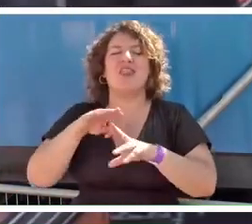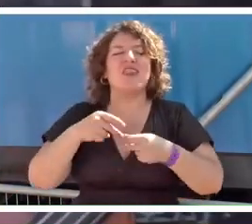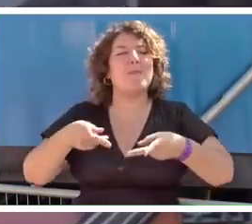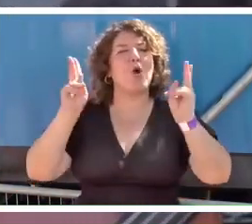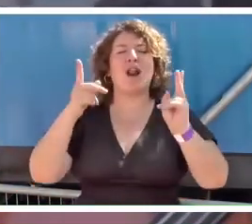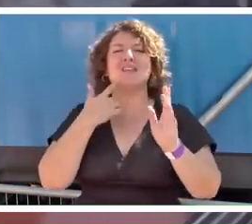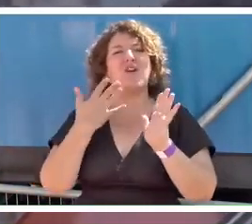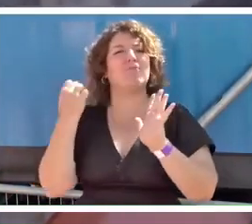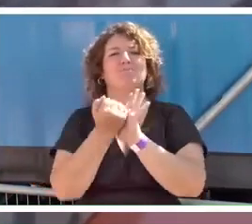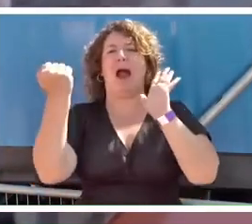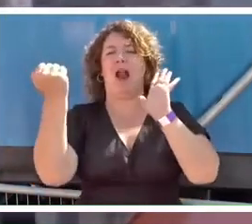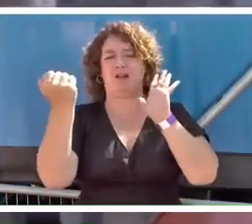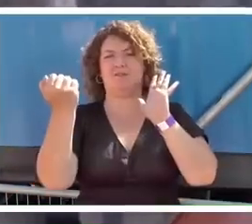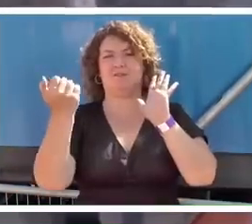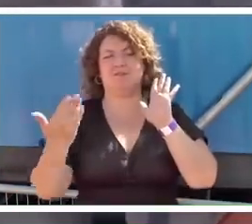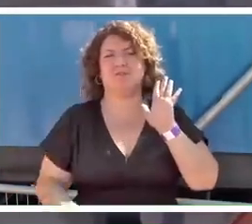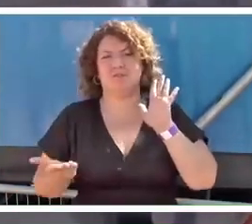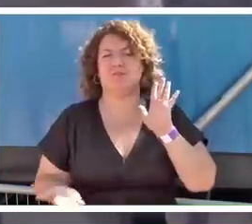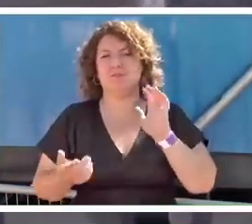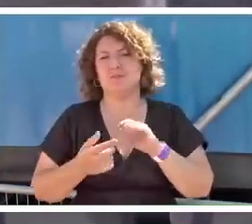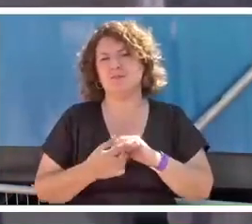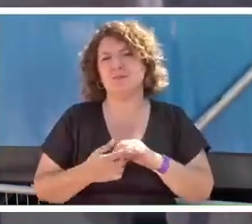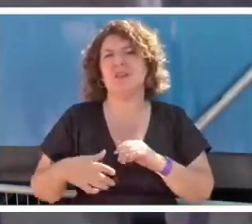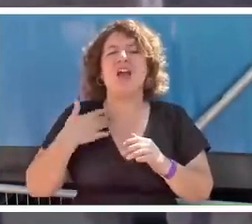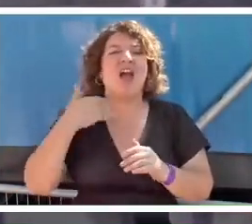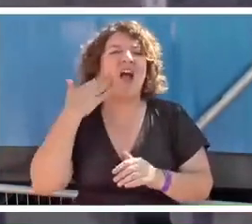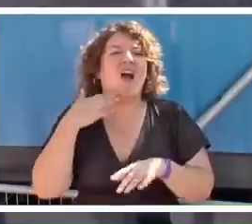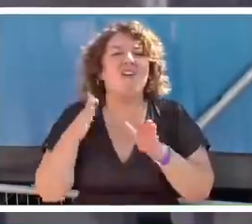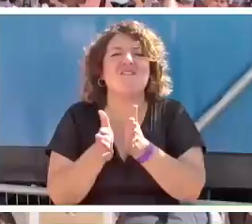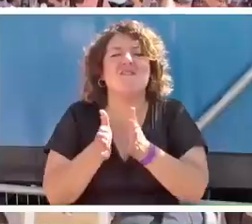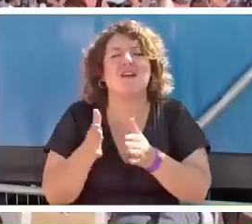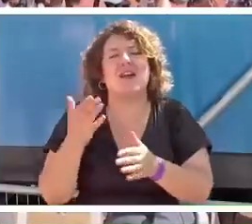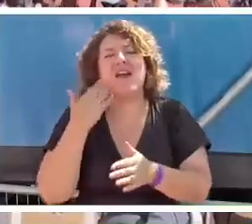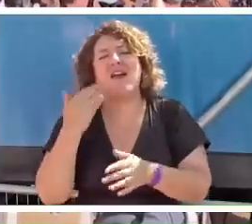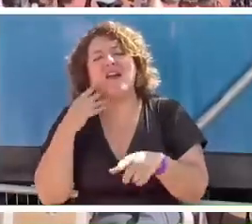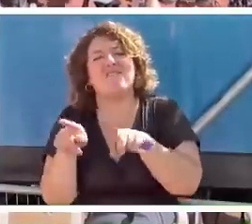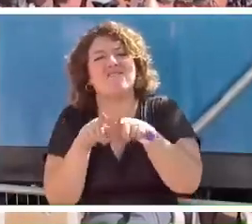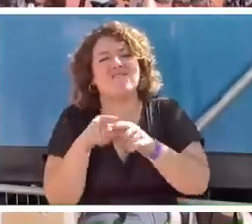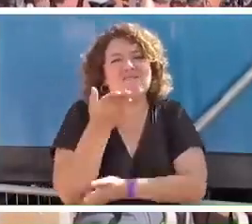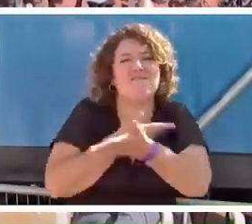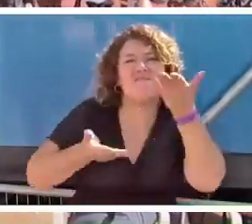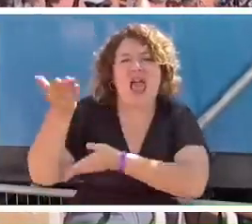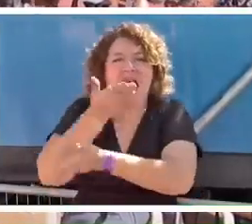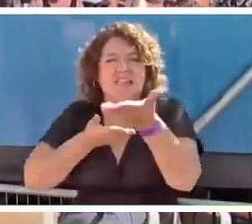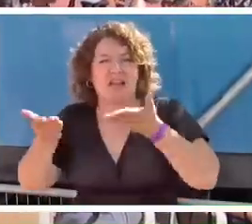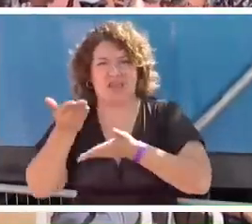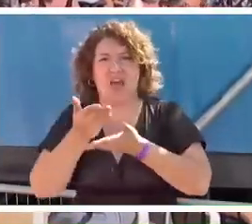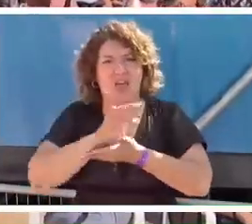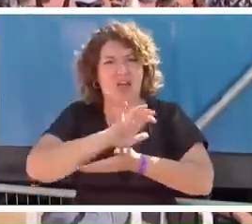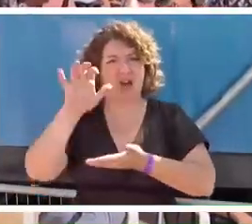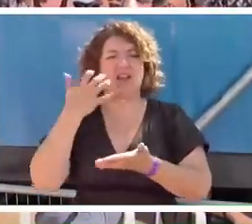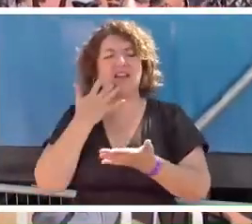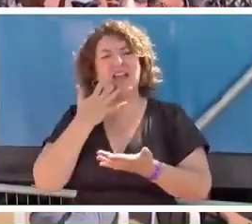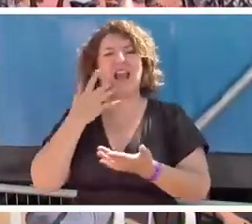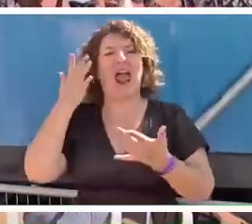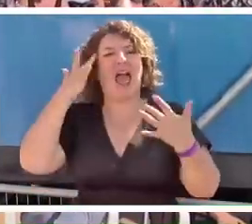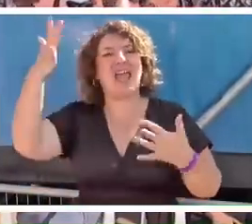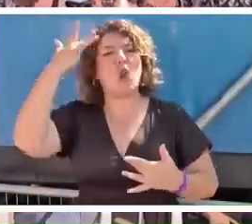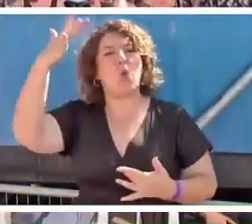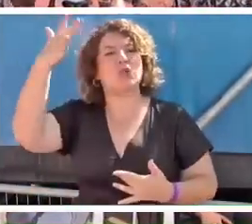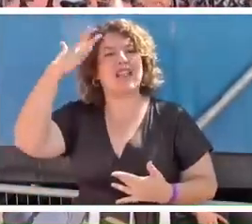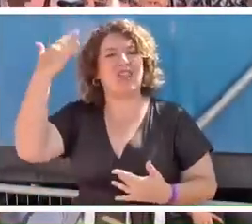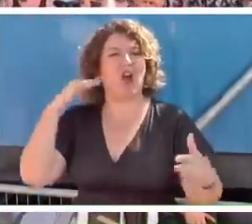su señal de identidad. Una Europa fraterna, una Europa que haga propia la Ilustración. Y